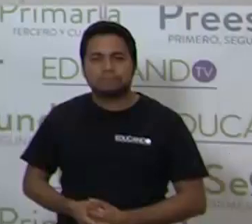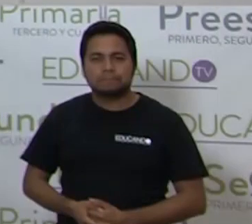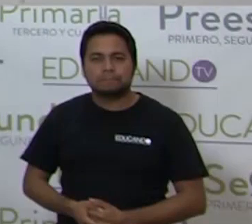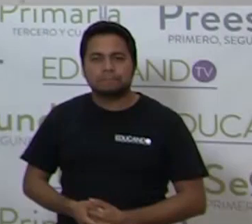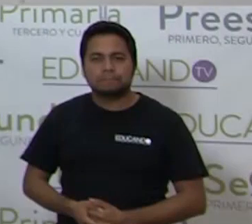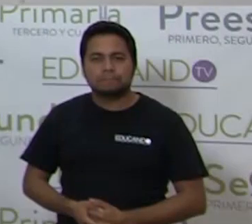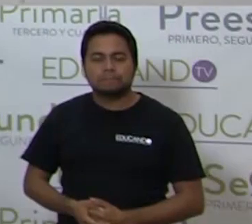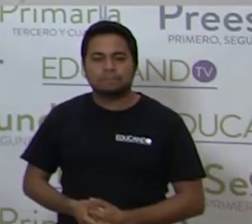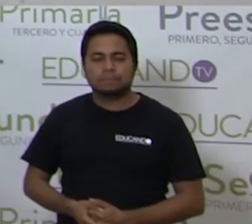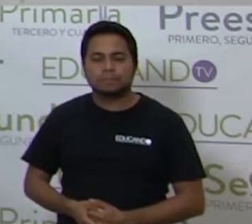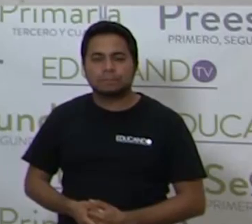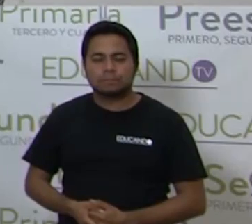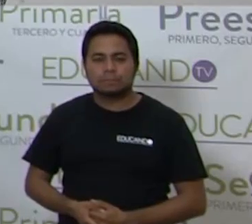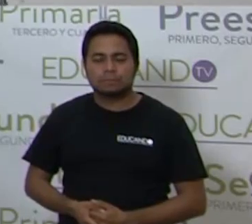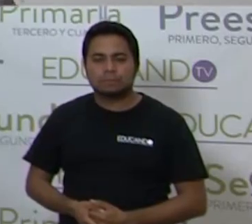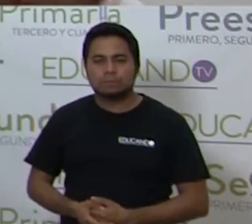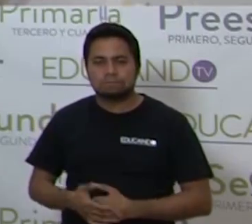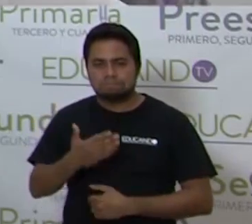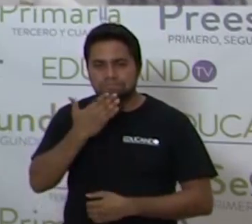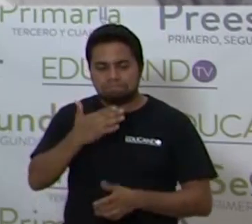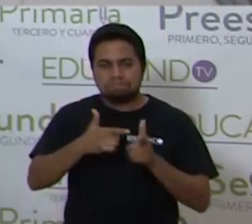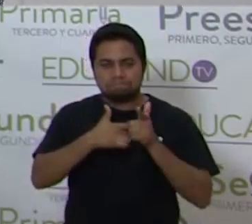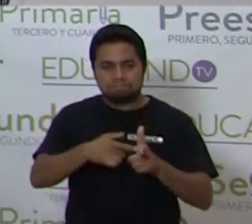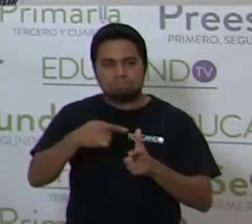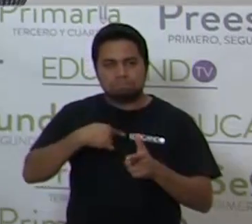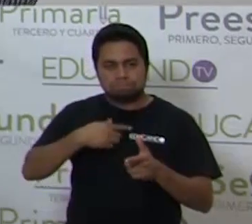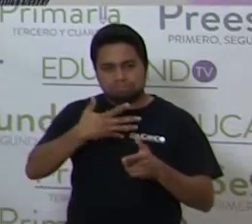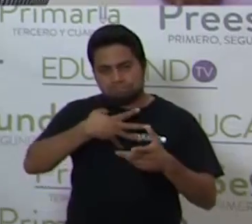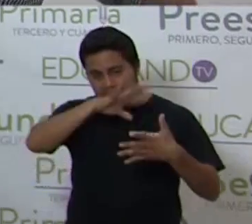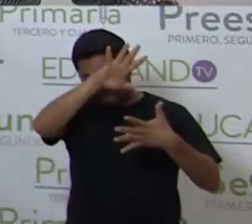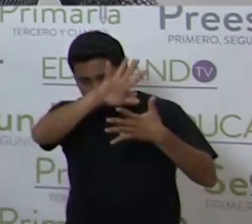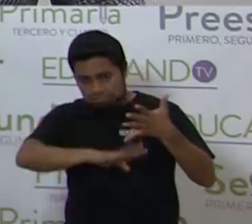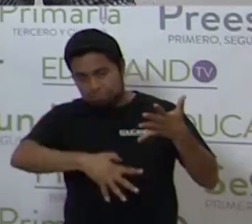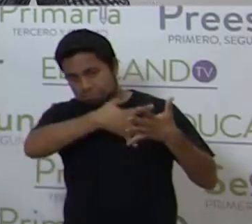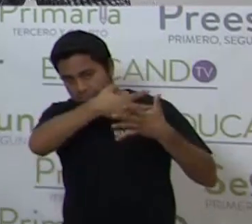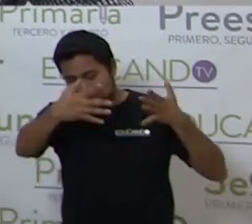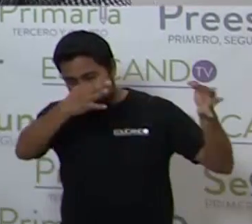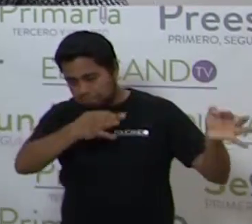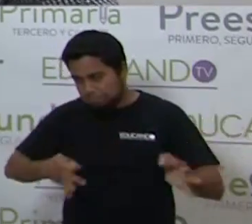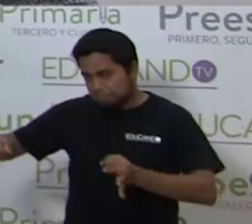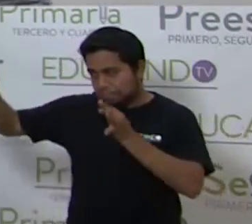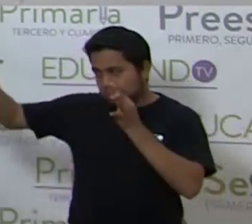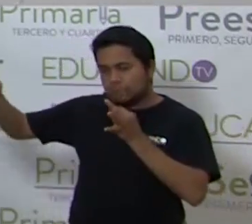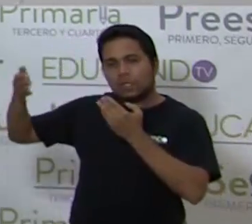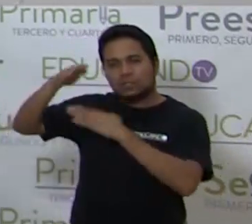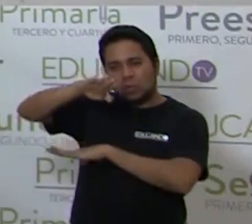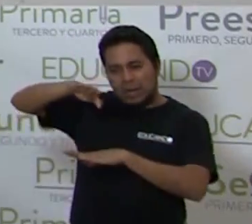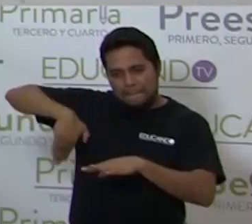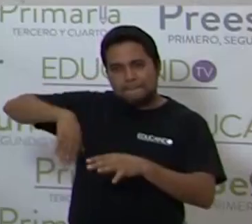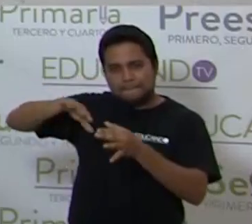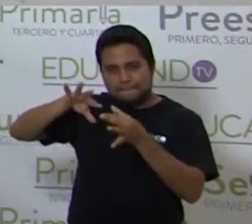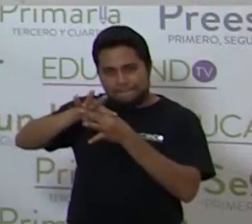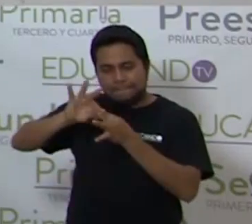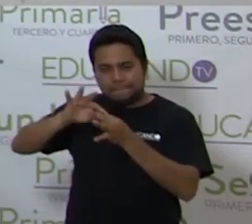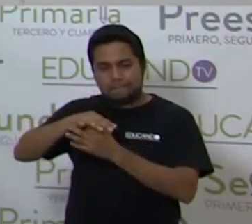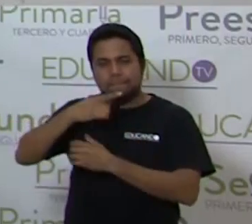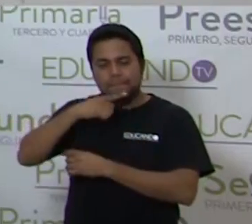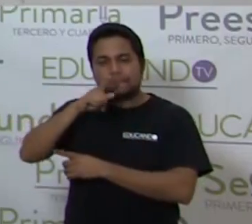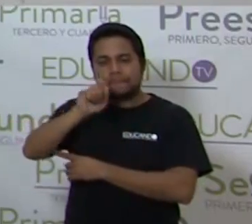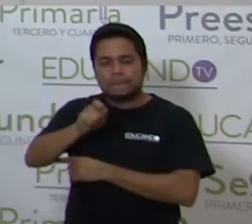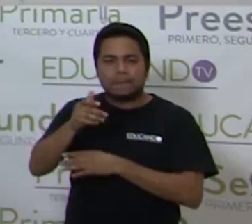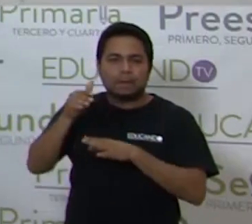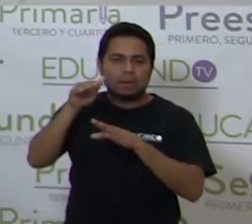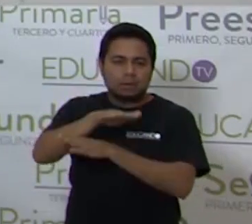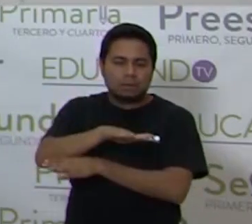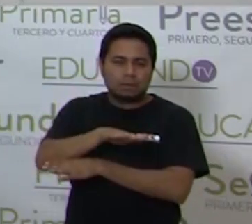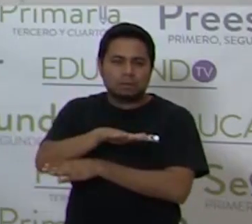Vamos a continuar. Te traigo por acá un cuadrito que habla sobre lo que te estaba comentando, que son lo